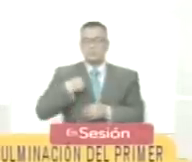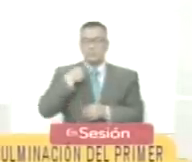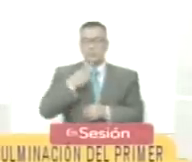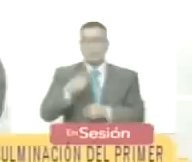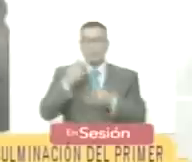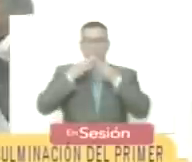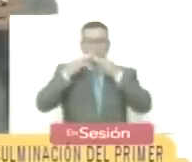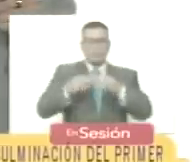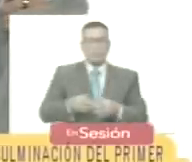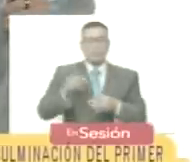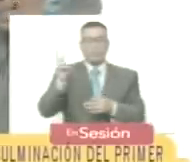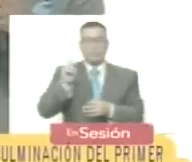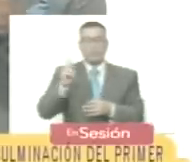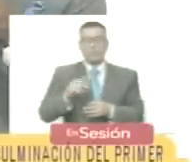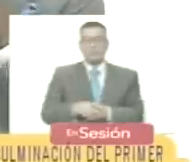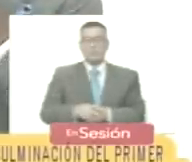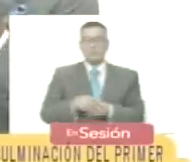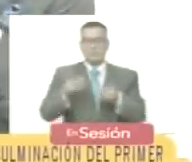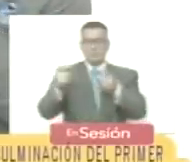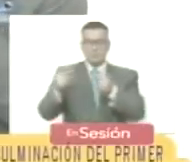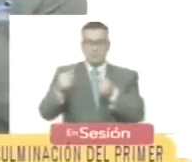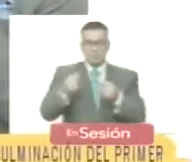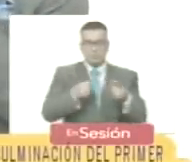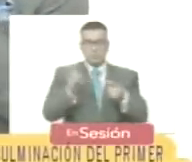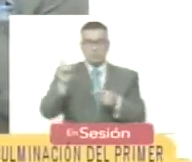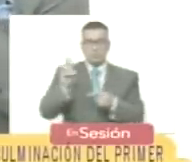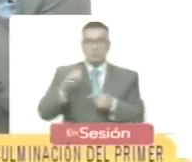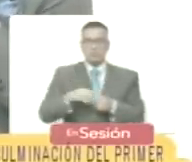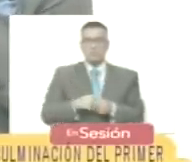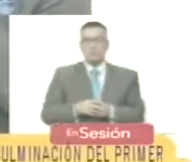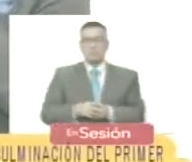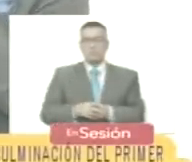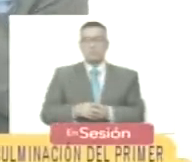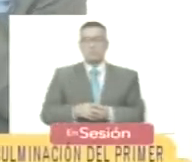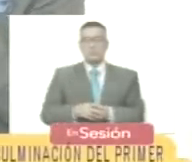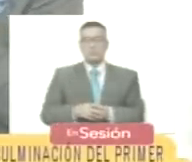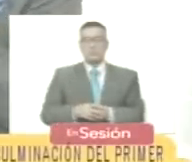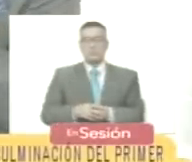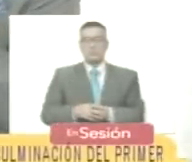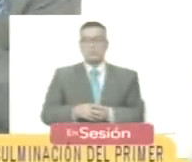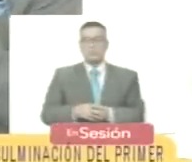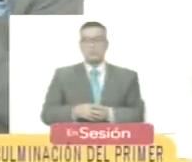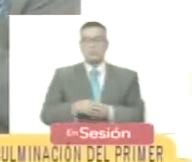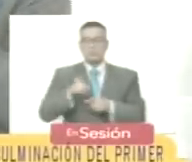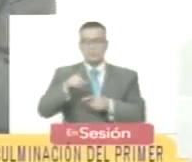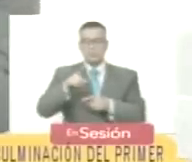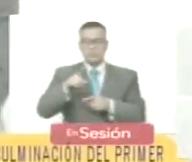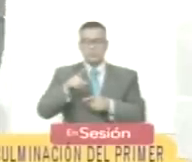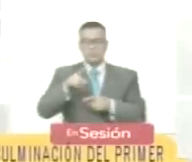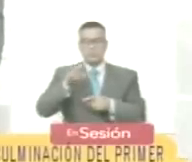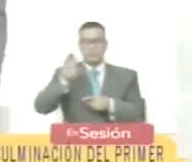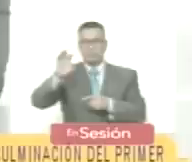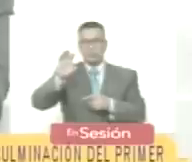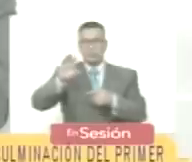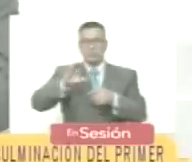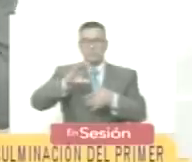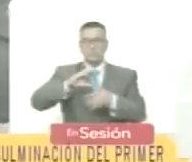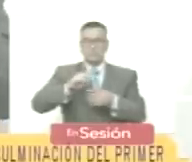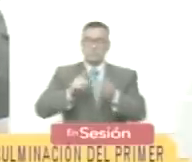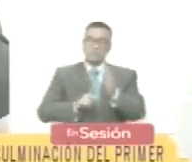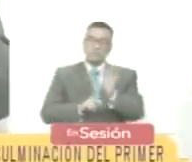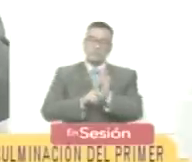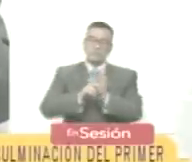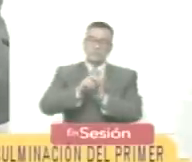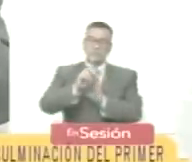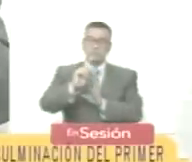es Venezuela y es la economía venezolana, la economía de este continente que más ha crecido en